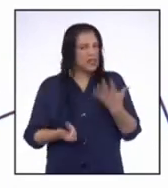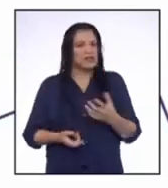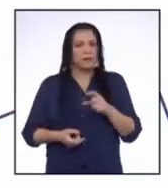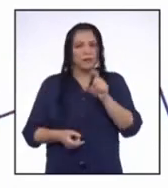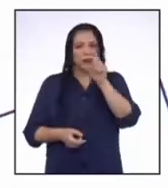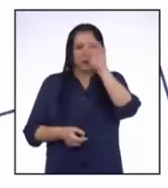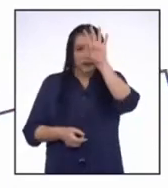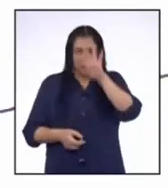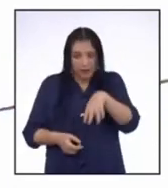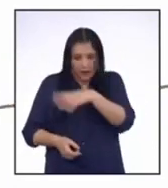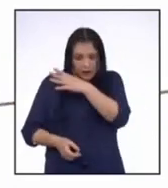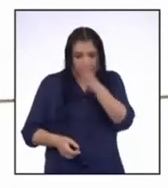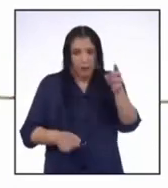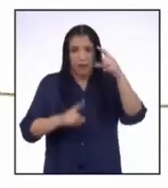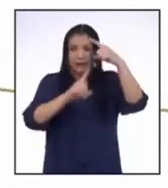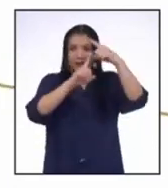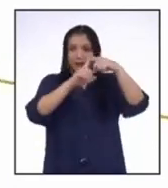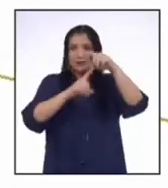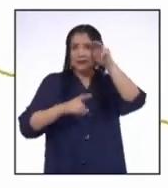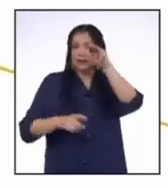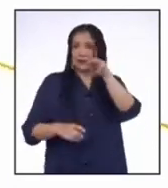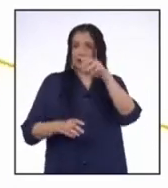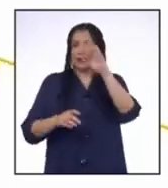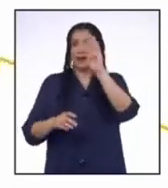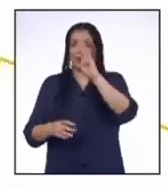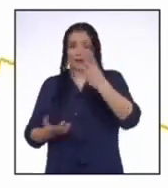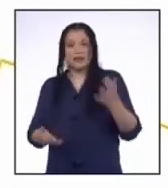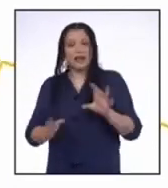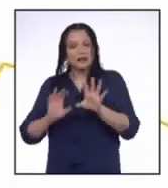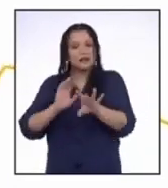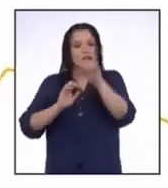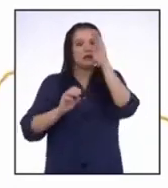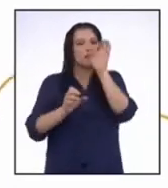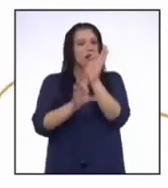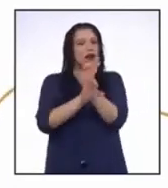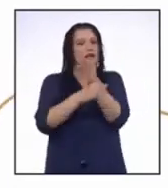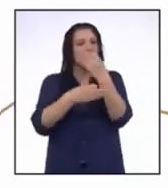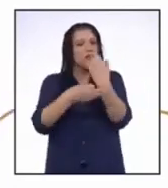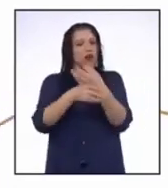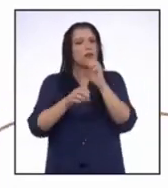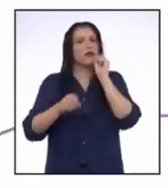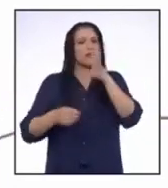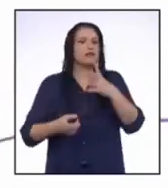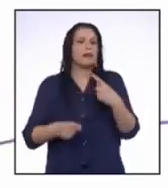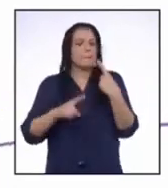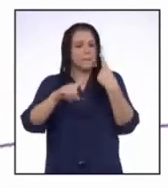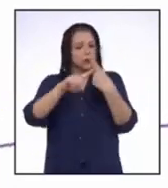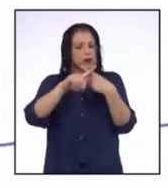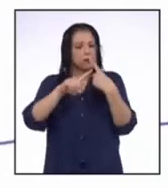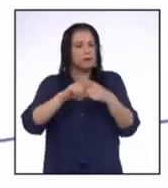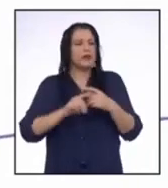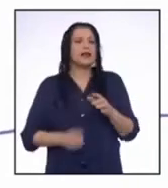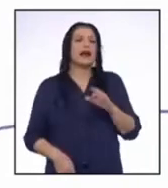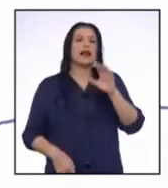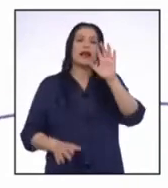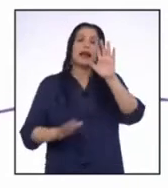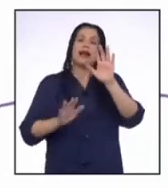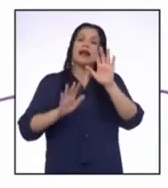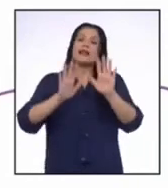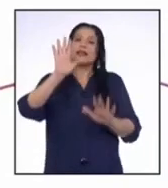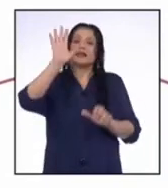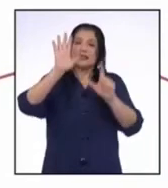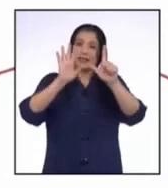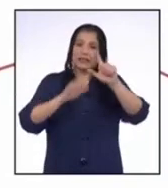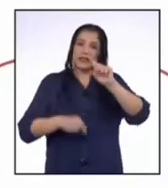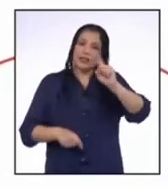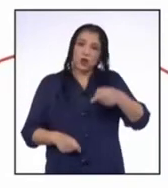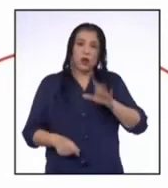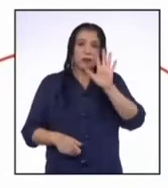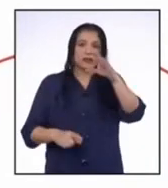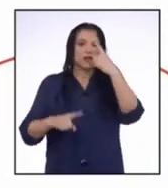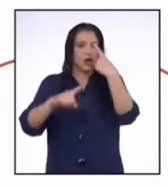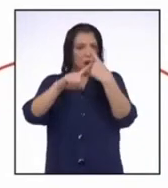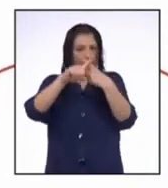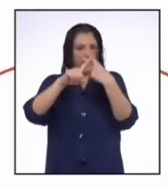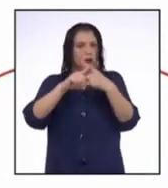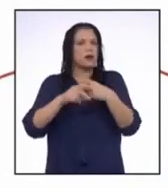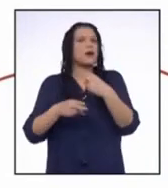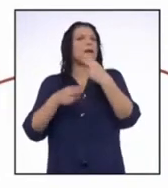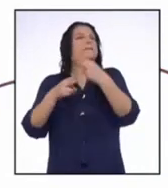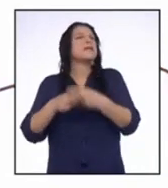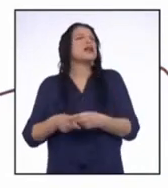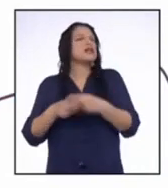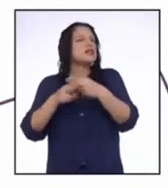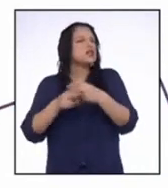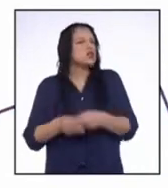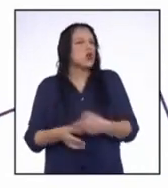la tabla de tasa metabólica basal, seleccioné la fórmula que indica multiplicar 17 enteros 5 décimos por el valor del peso en